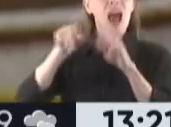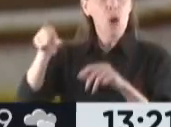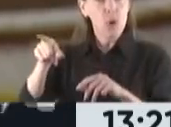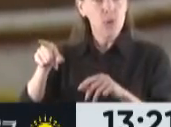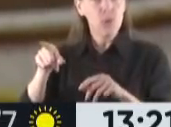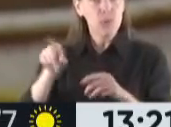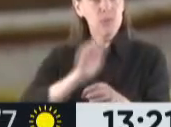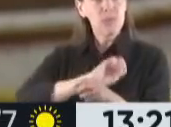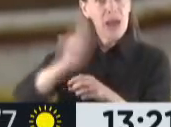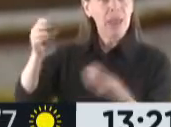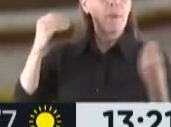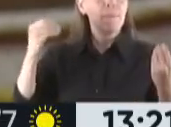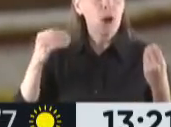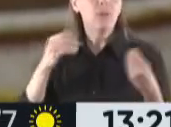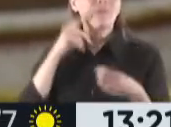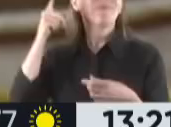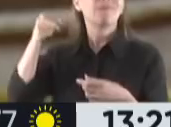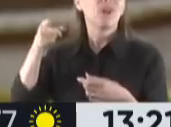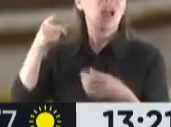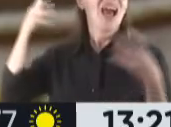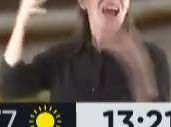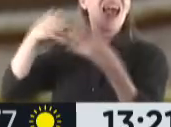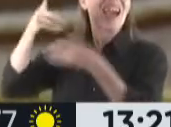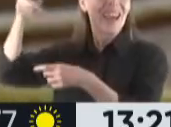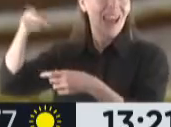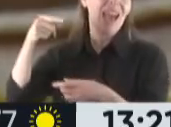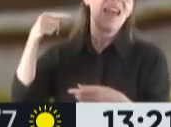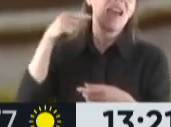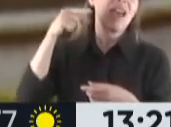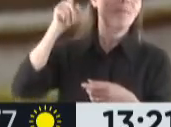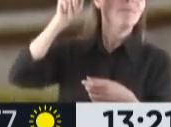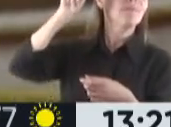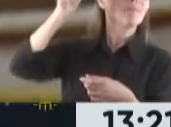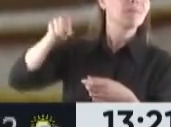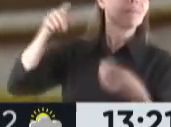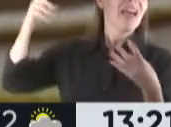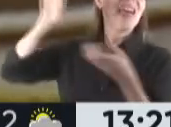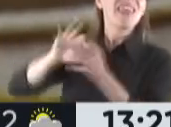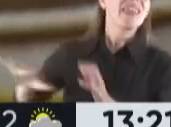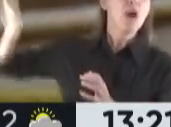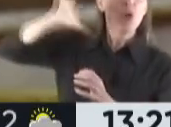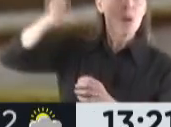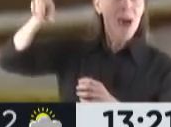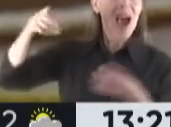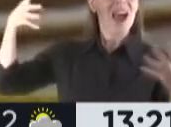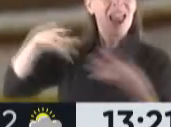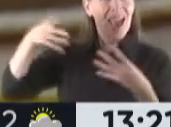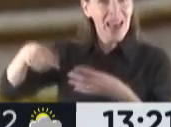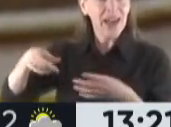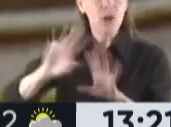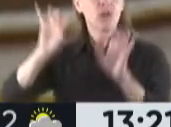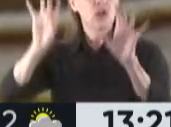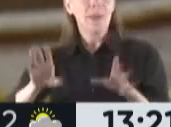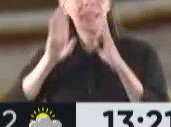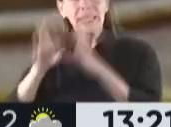agresión militar rusa. Sabemos que el impacto de la agresión militar rusa va más allá de Ucrania, tiene